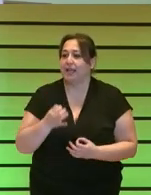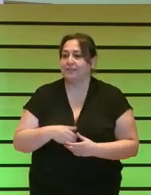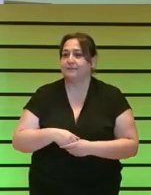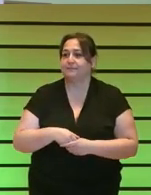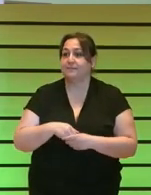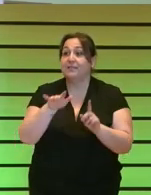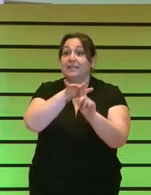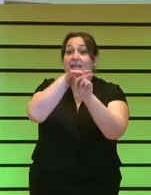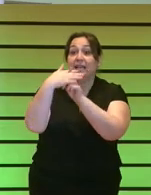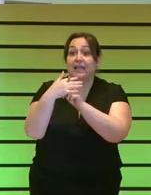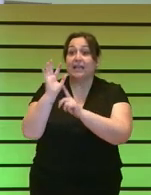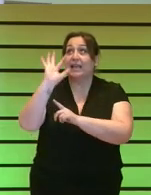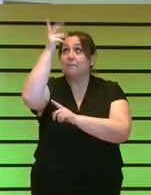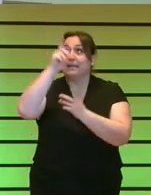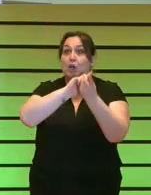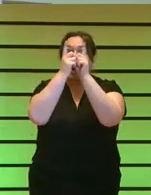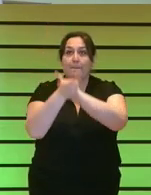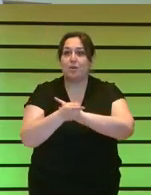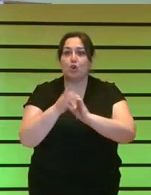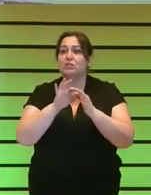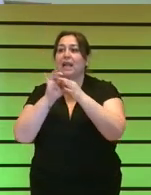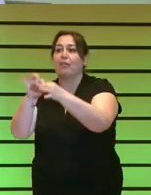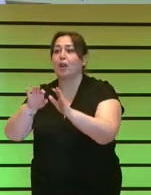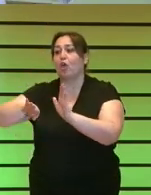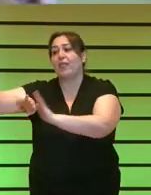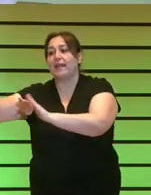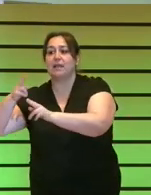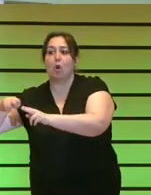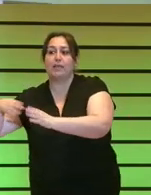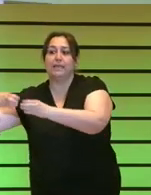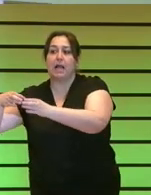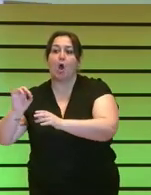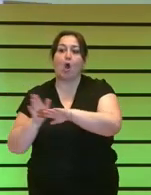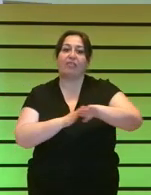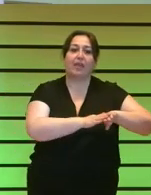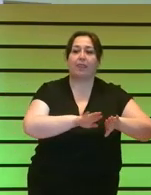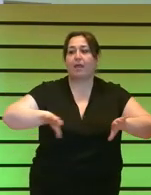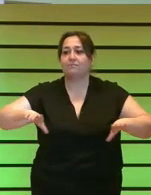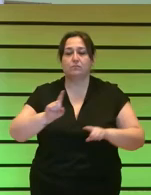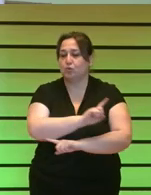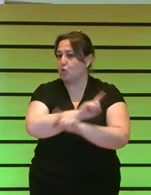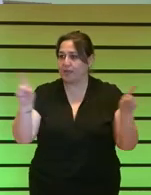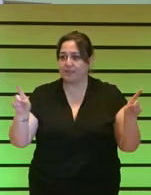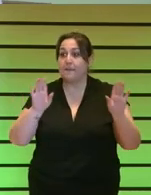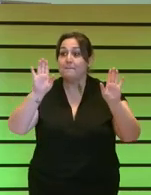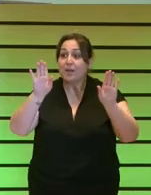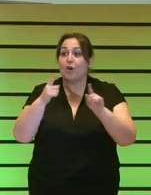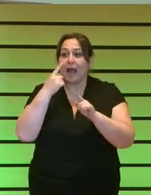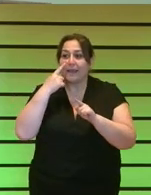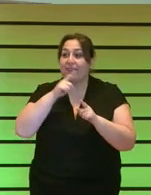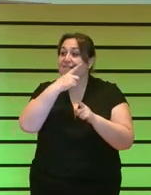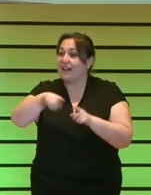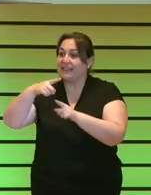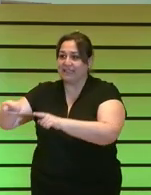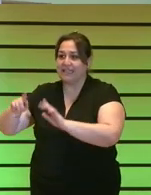cambio climático no es ni izquierdas ni de derechas el cambio climático es punto vale Pero hay diferentes estrategias de afrontar el